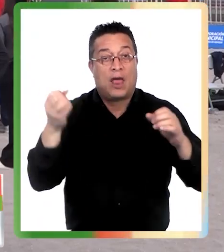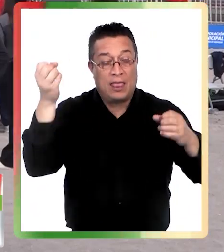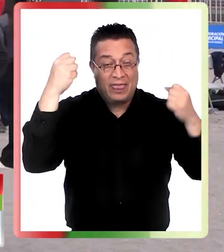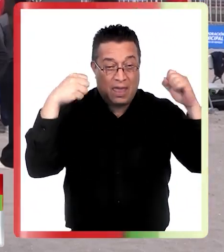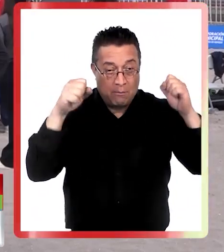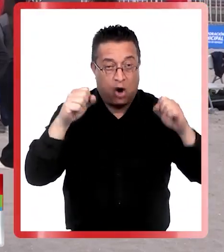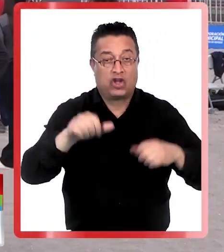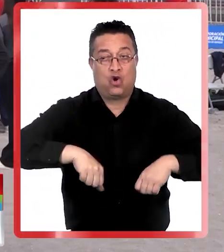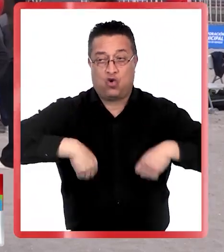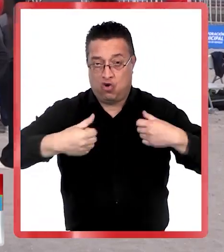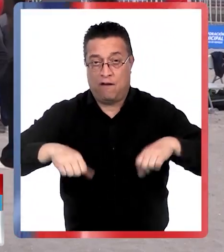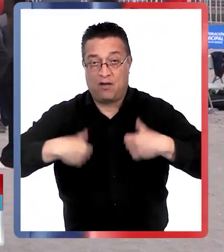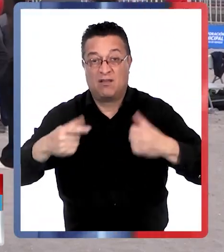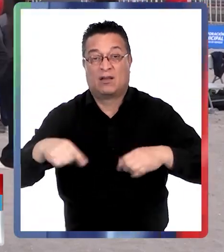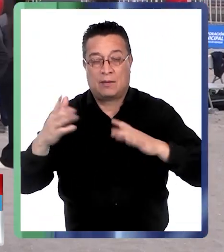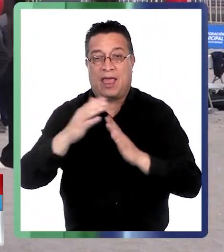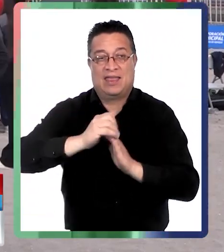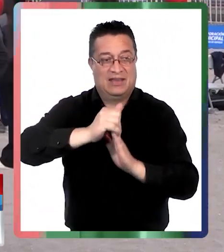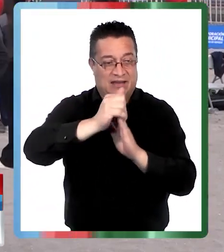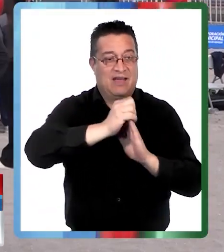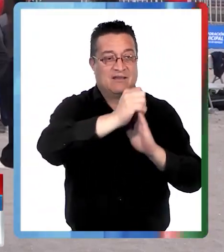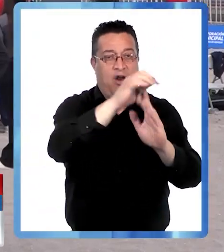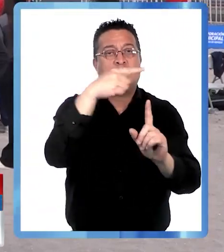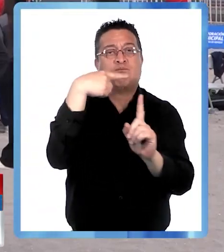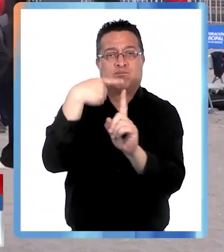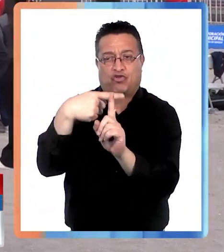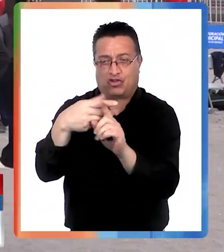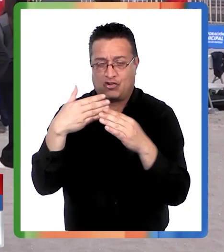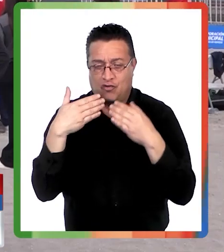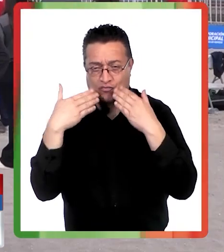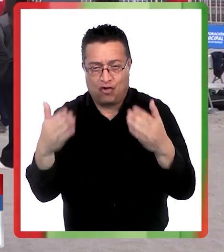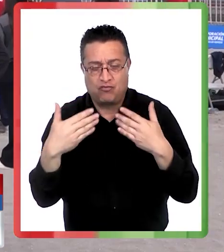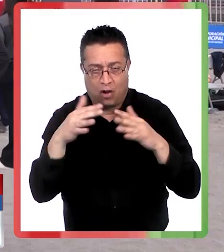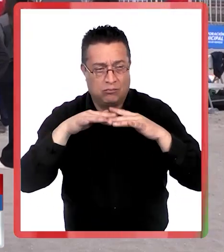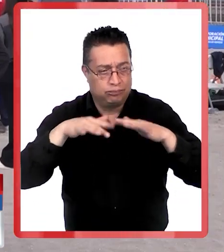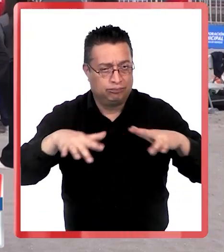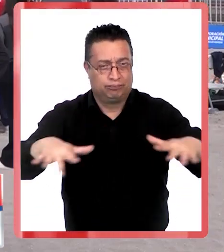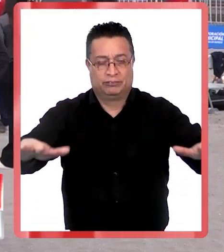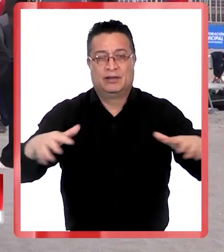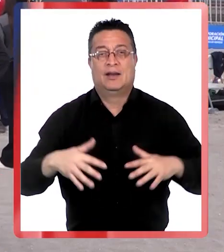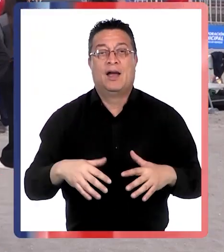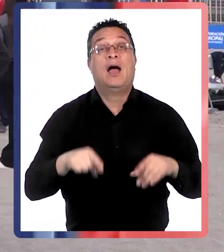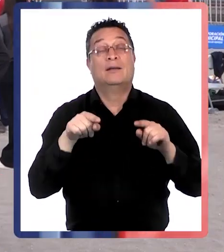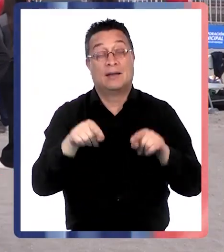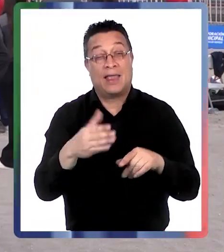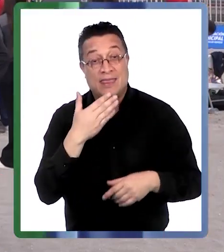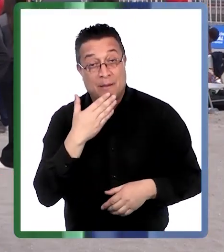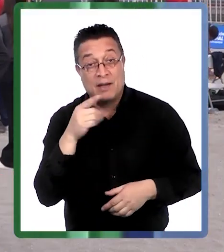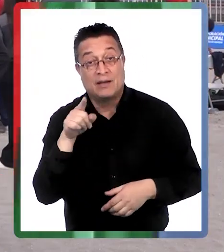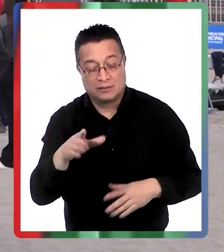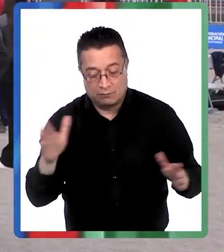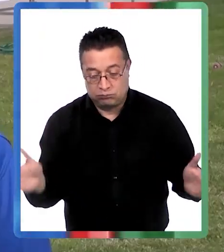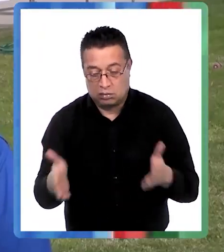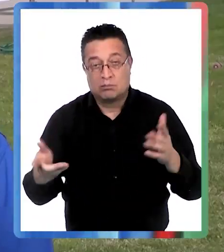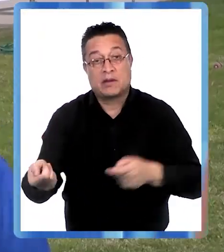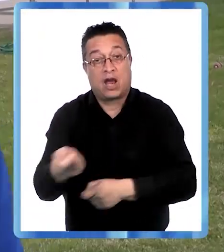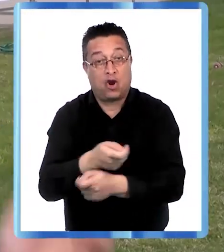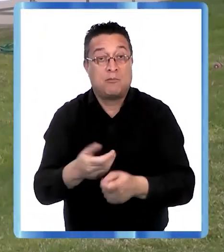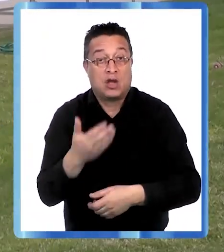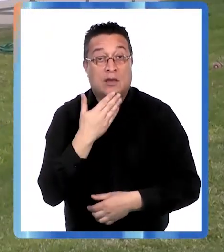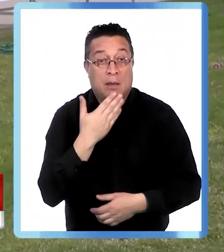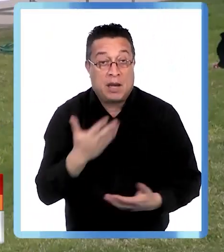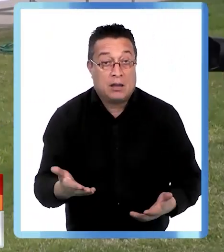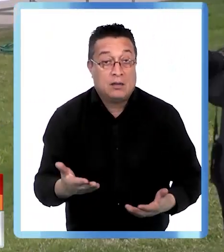de nuestr juventudes a través de los liderazgos positivos que acá se van se van mostrando también esto Esto es reactivación económica que se